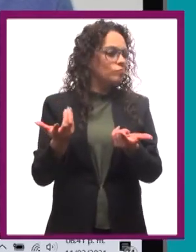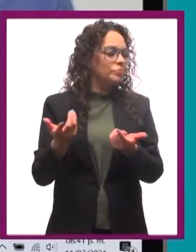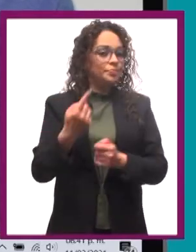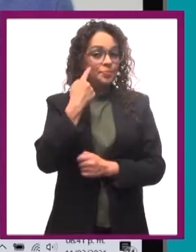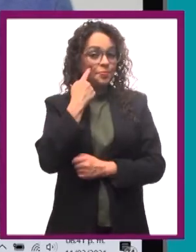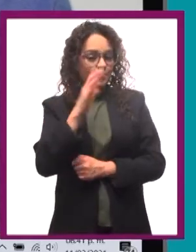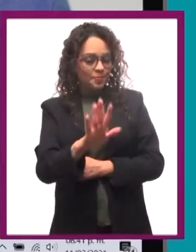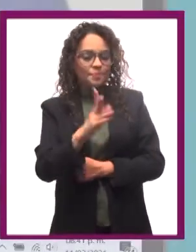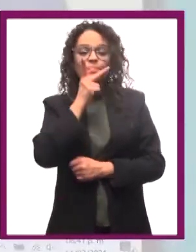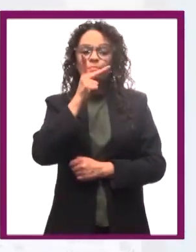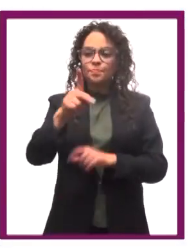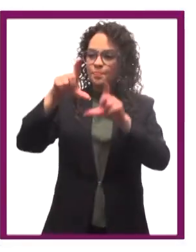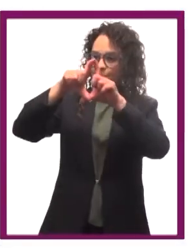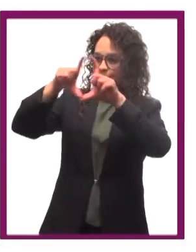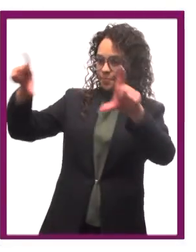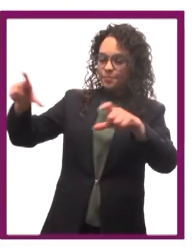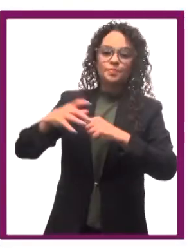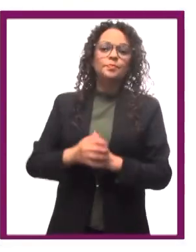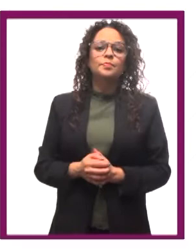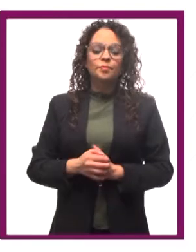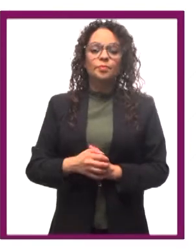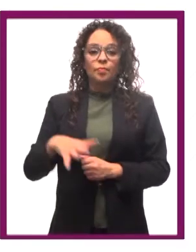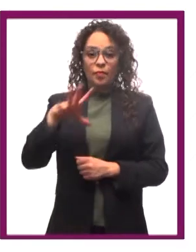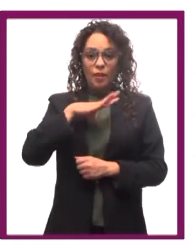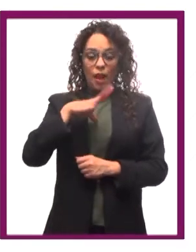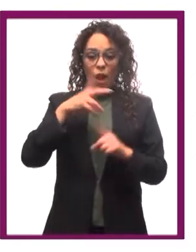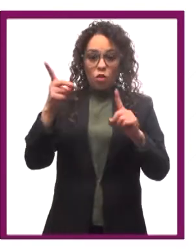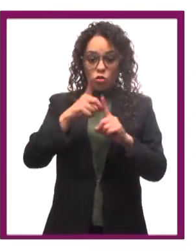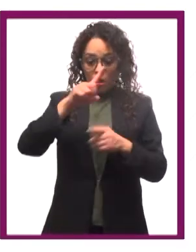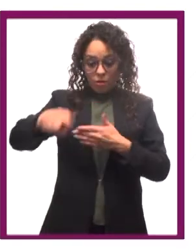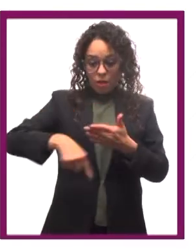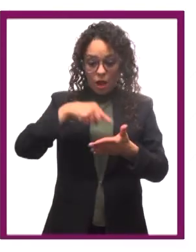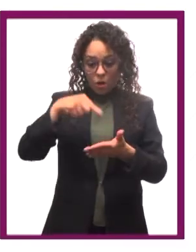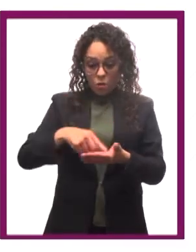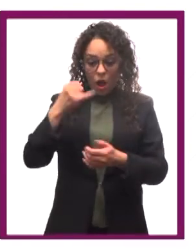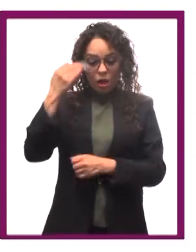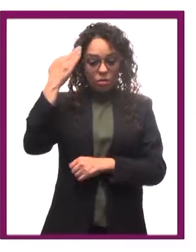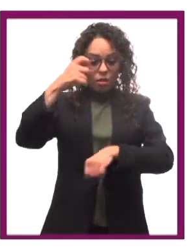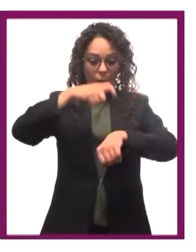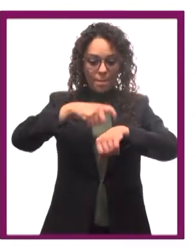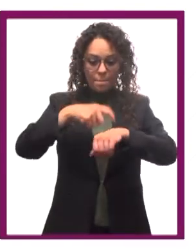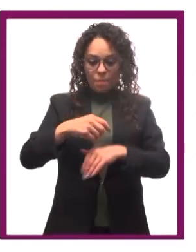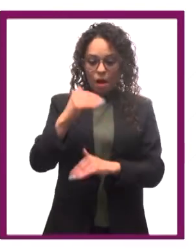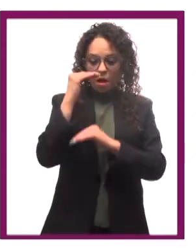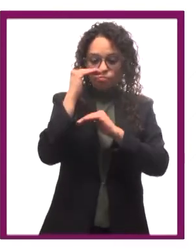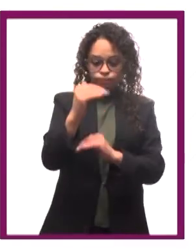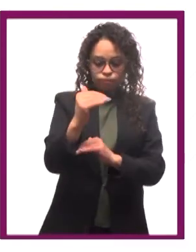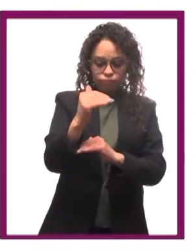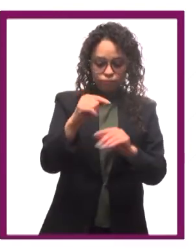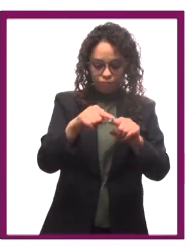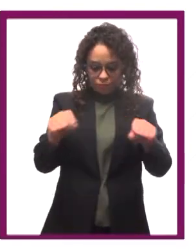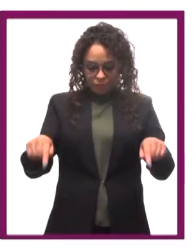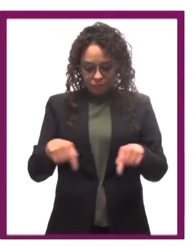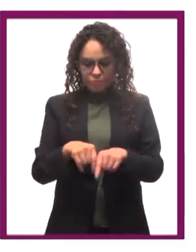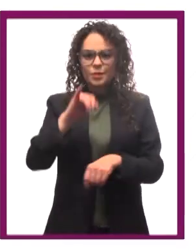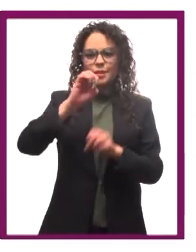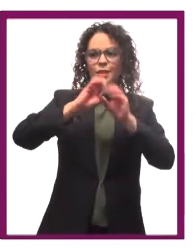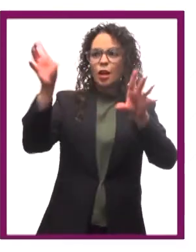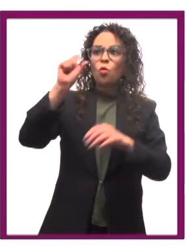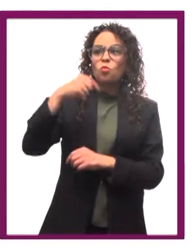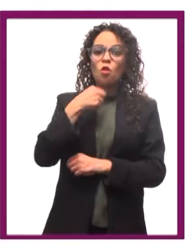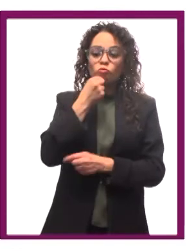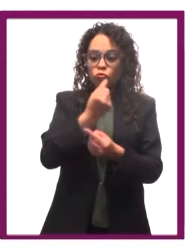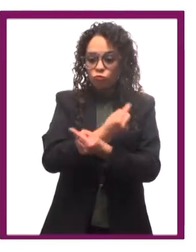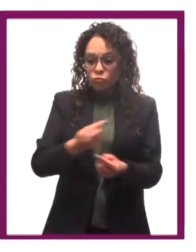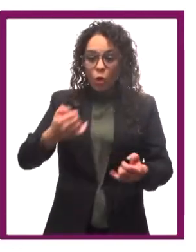del todo. Veamos la siguiente frase. Se desarrolla dentro de límites temporales y espaciales determinados. Claro, cuando de